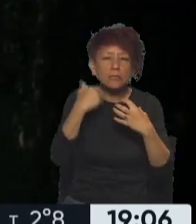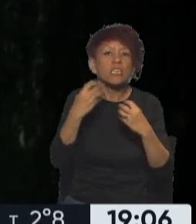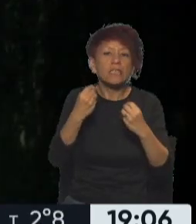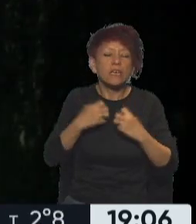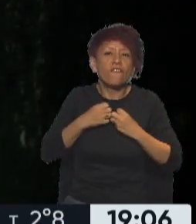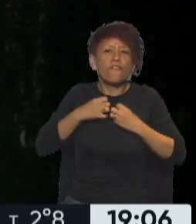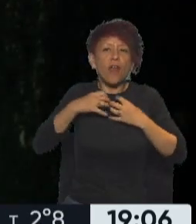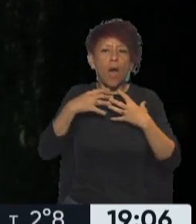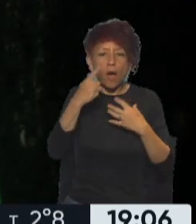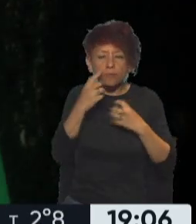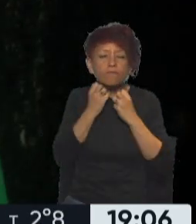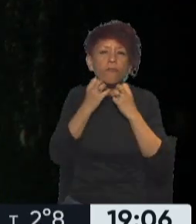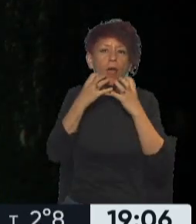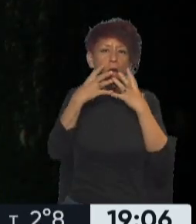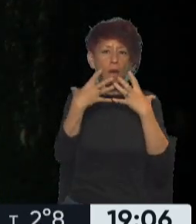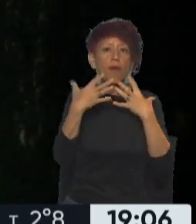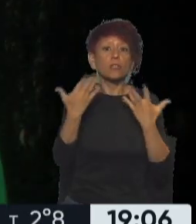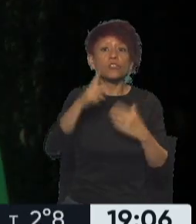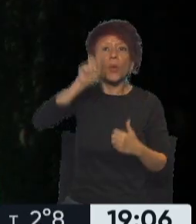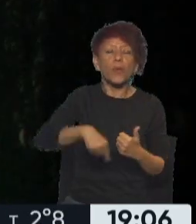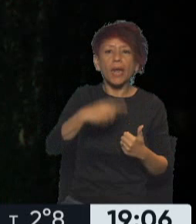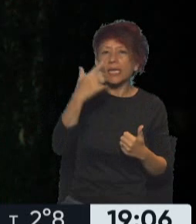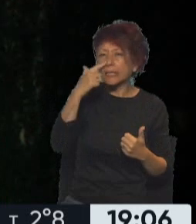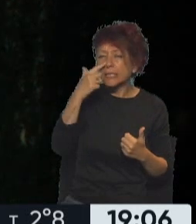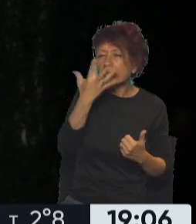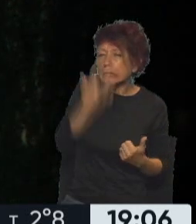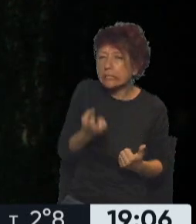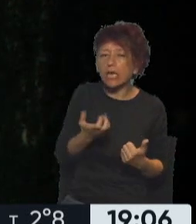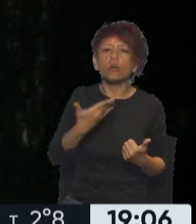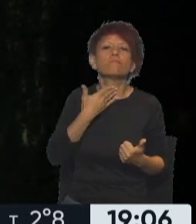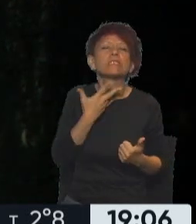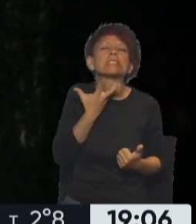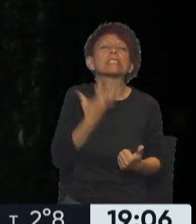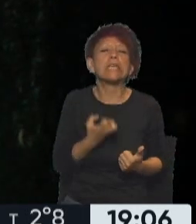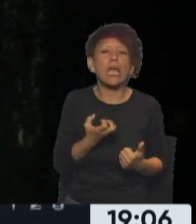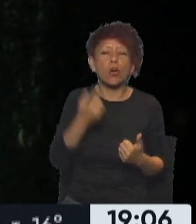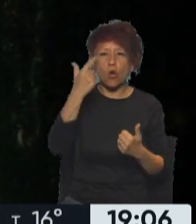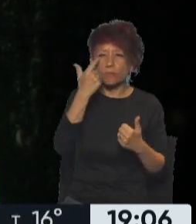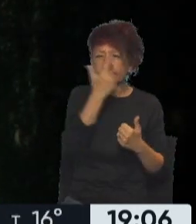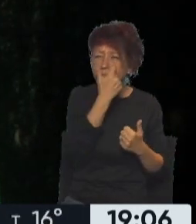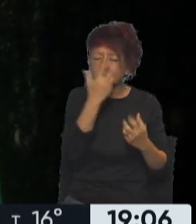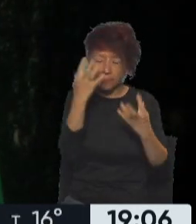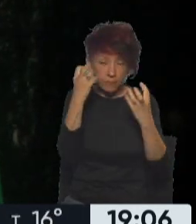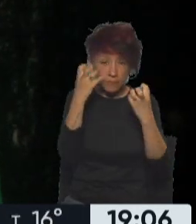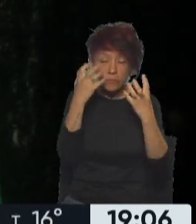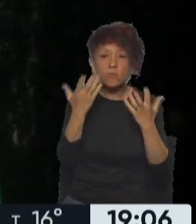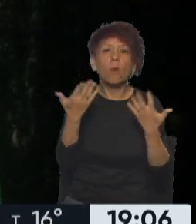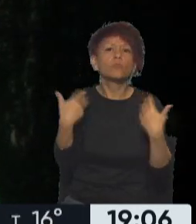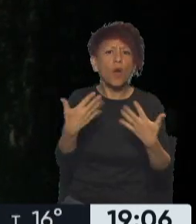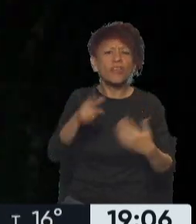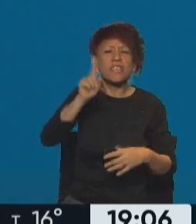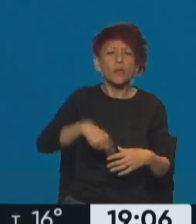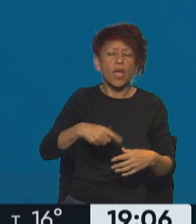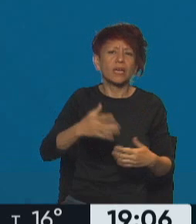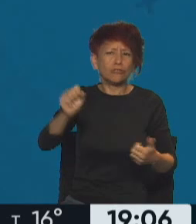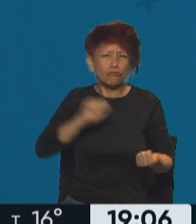inflamarla. Entonces va a producir sequedad en la nariz, sequedad en la garganta, congestión en los ojos, puede aparecer algún tipo de